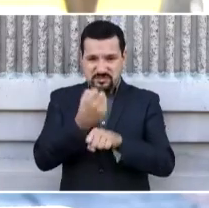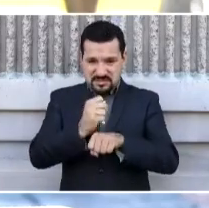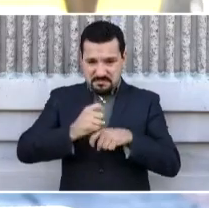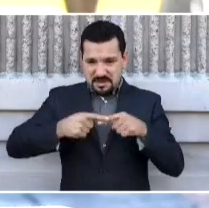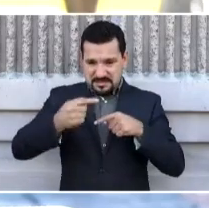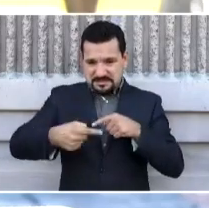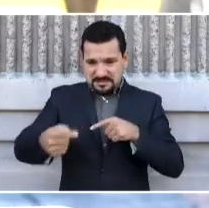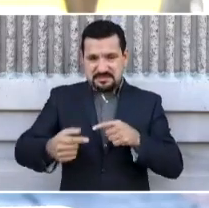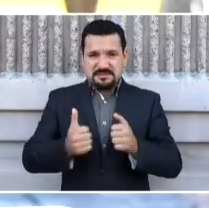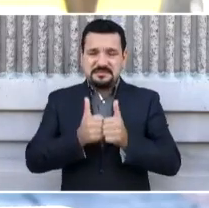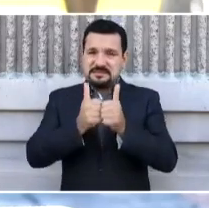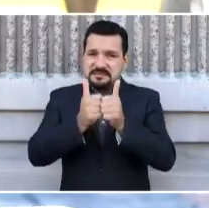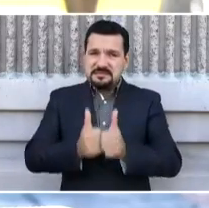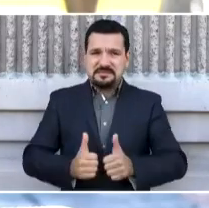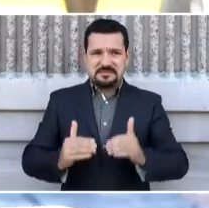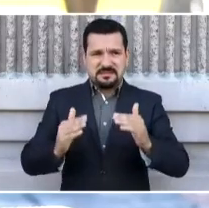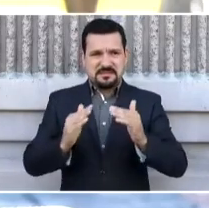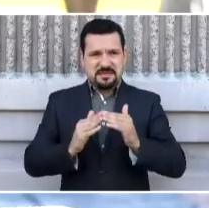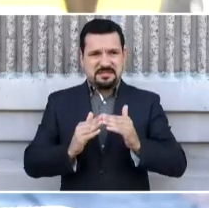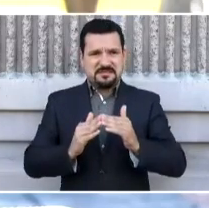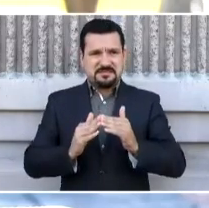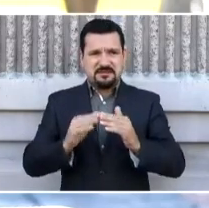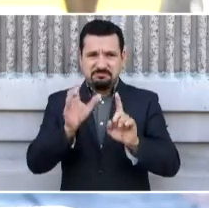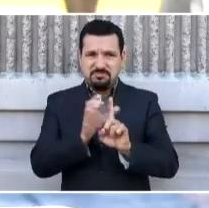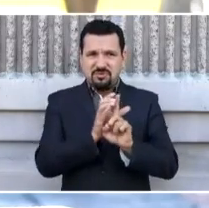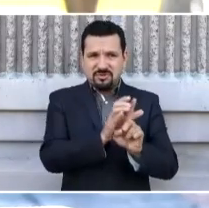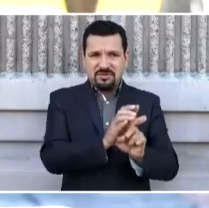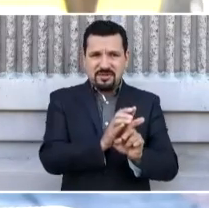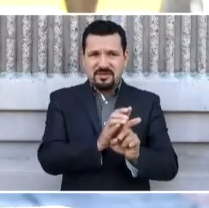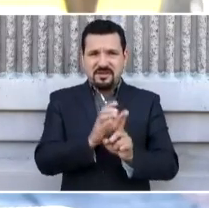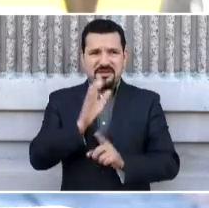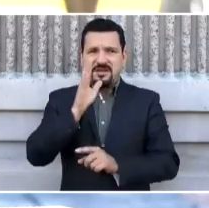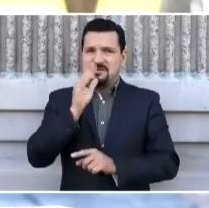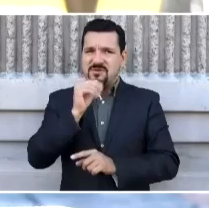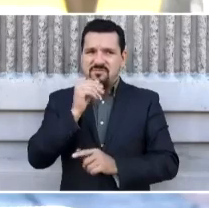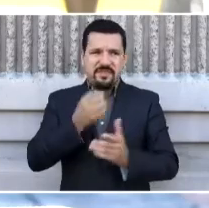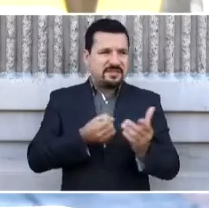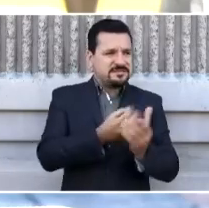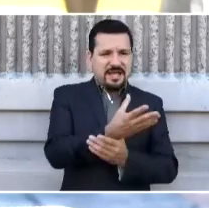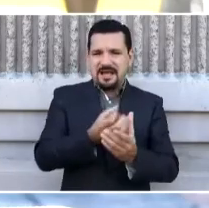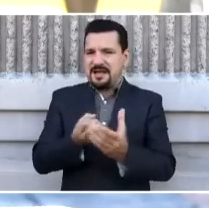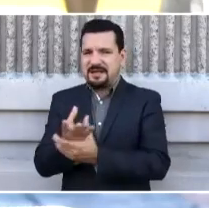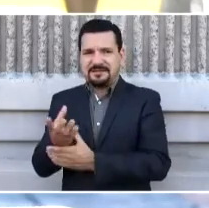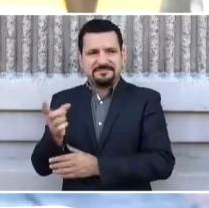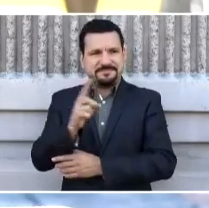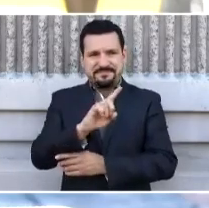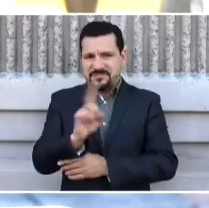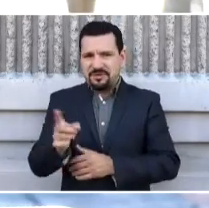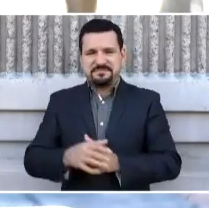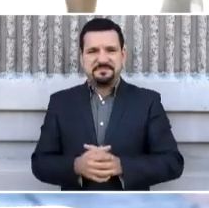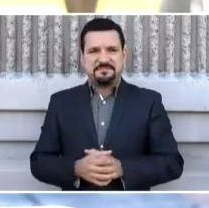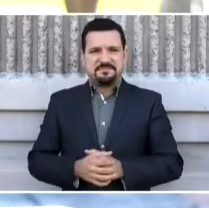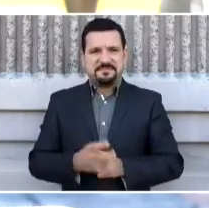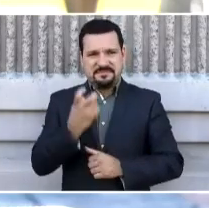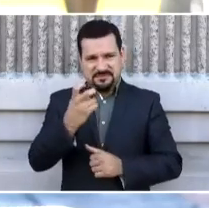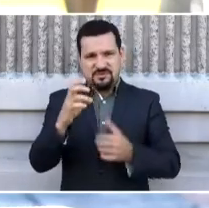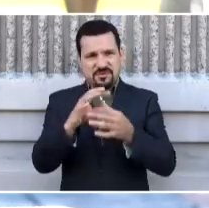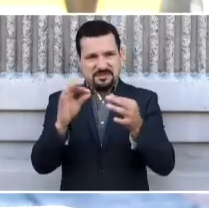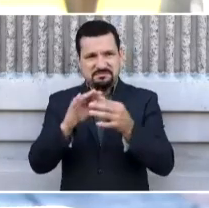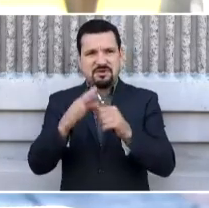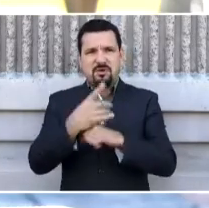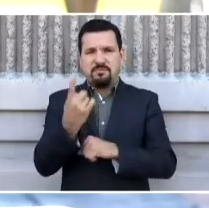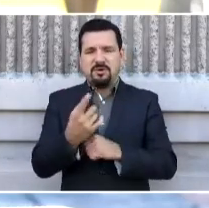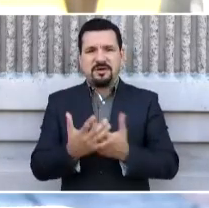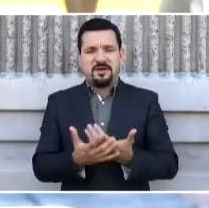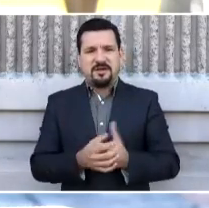protege, es decir, no se expone al riesgo. Y hago este paréntesis porque en general se ha